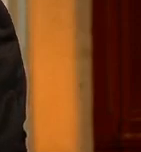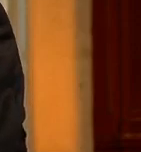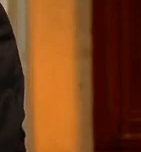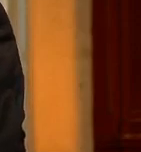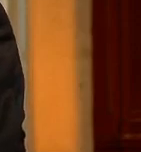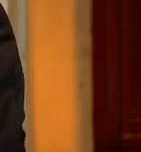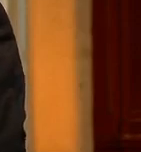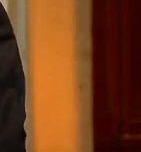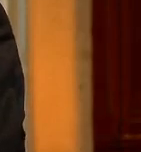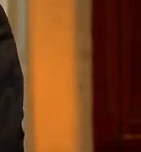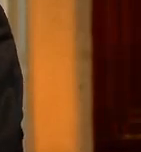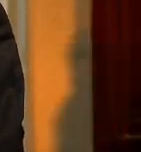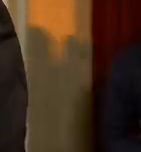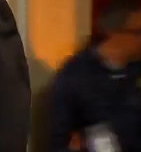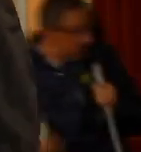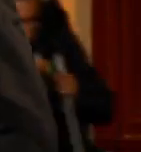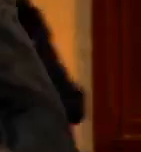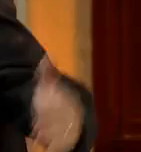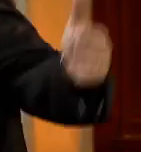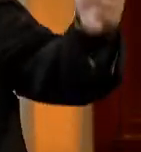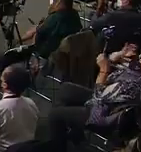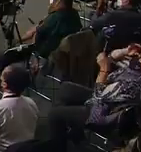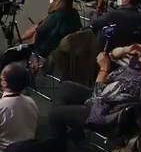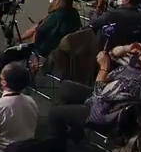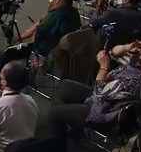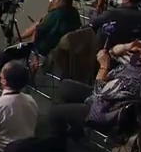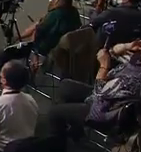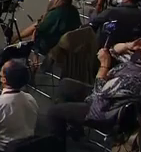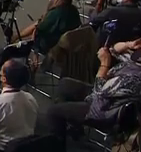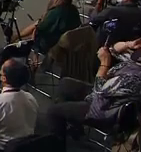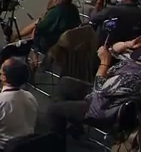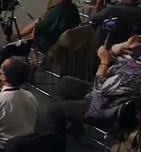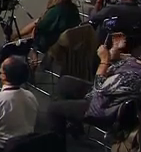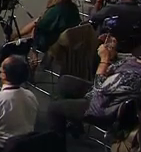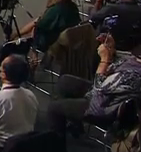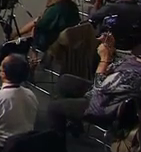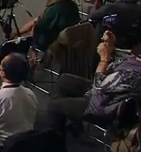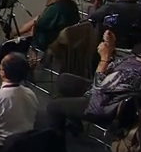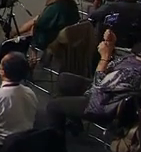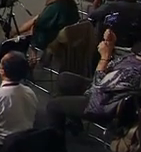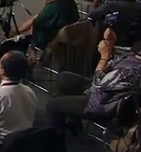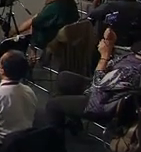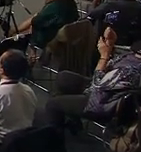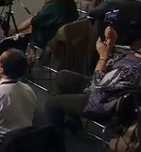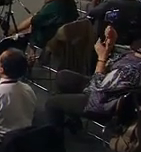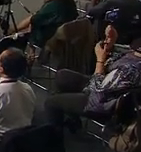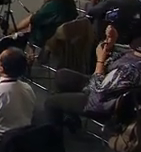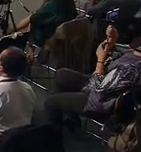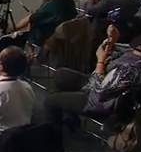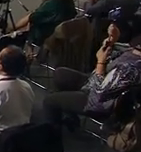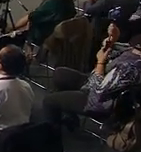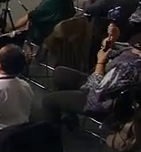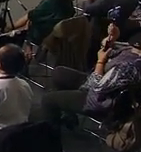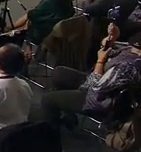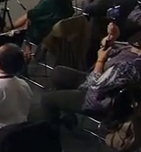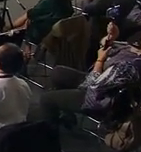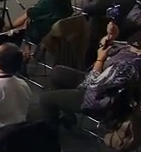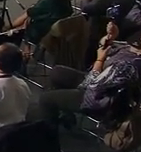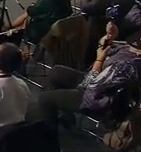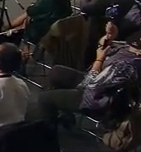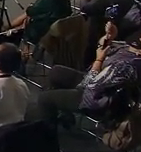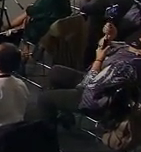último maravilloso del canciller Marcelo Ebrard, ejemplar, hombre